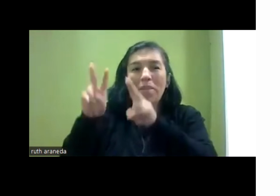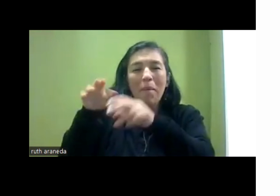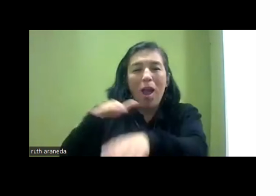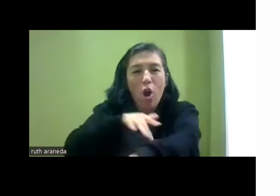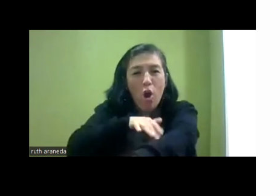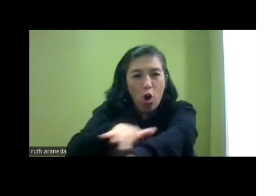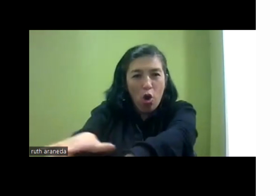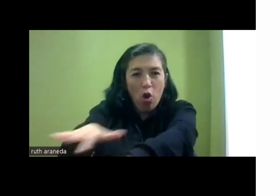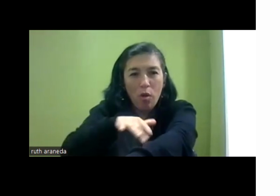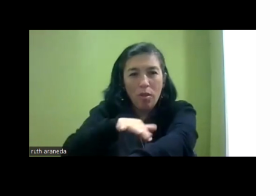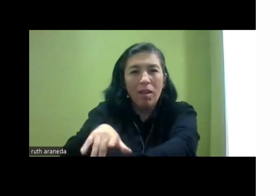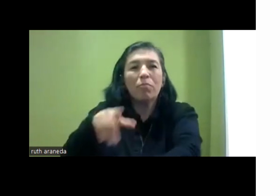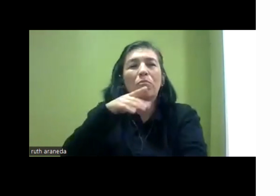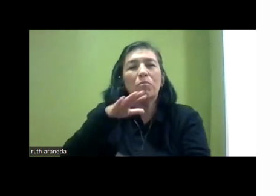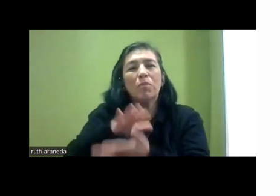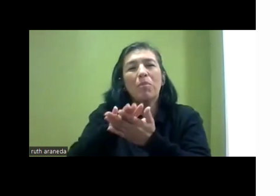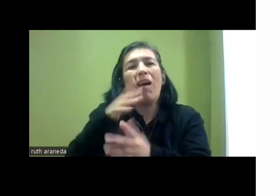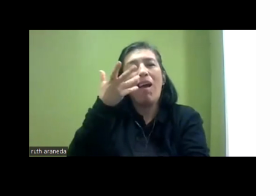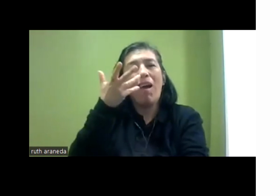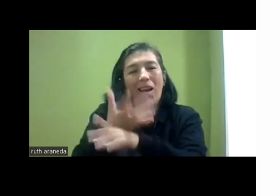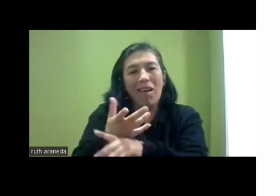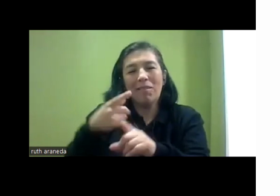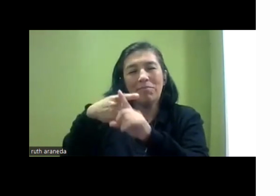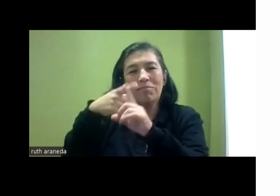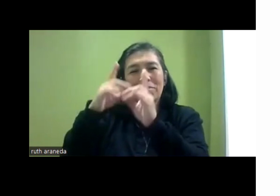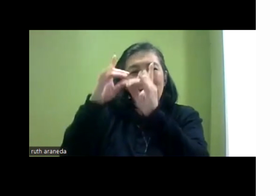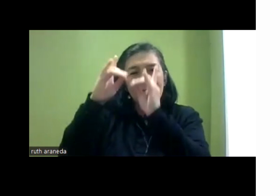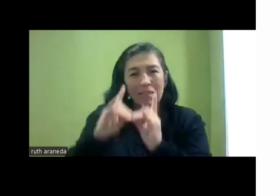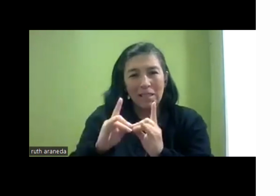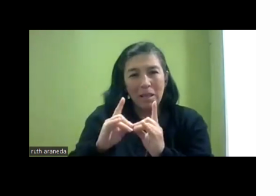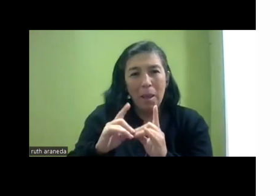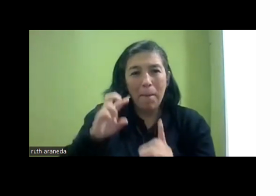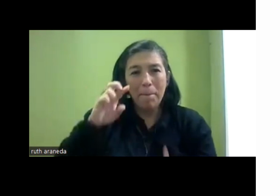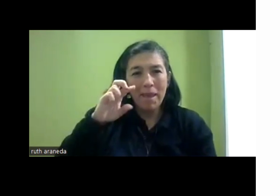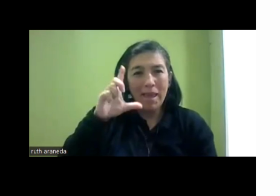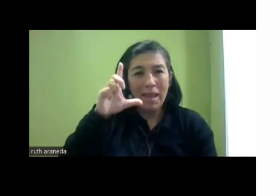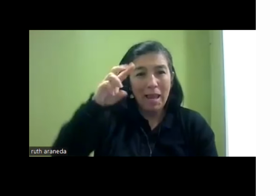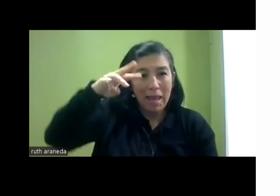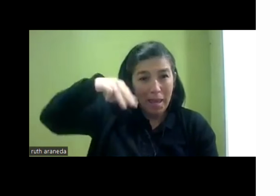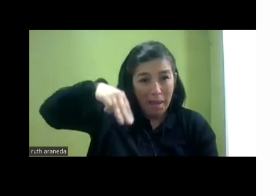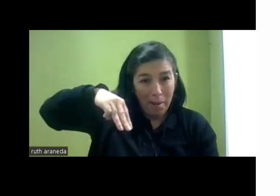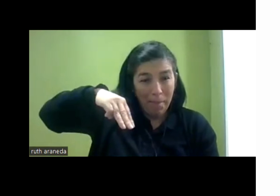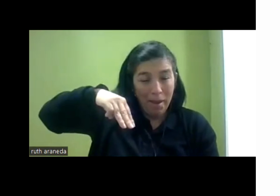los cementerios que comienzan con PLM, que corresponde a Playa Miller,